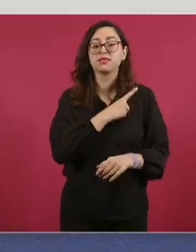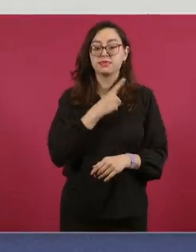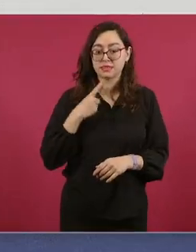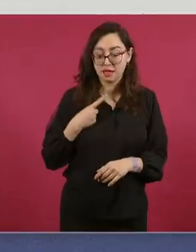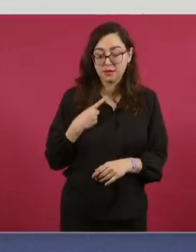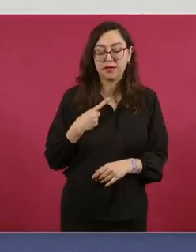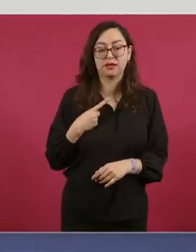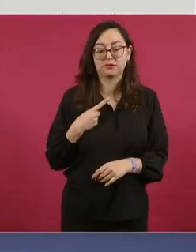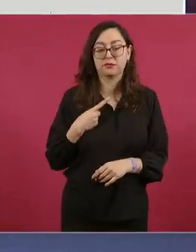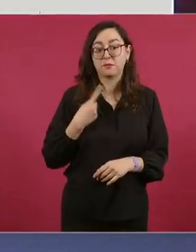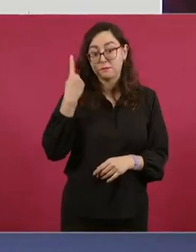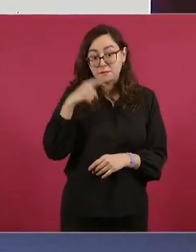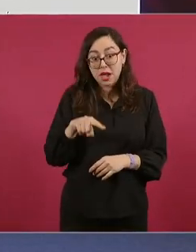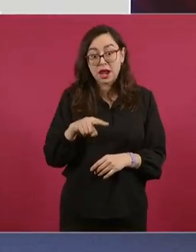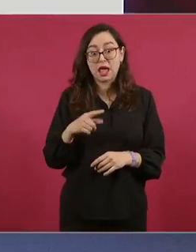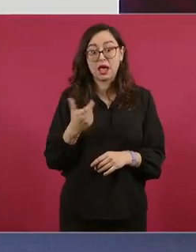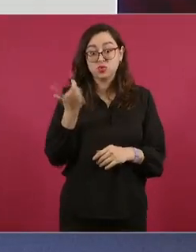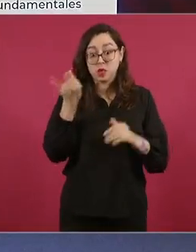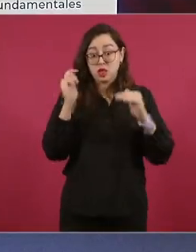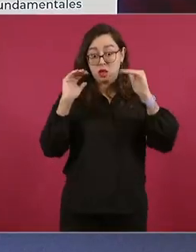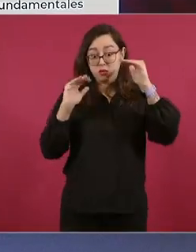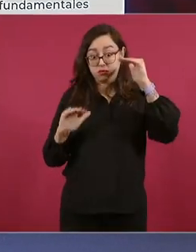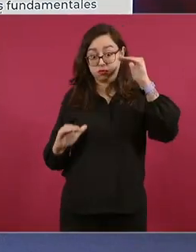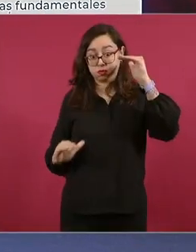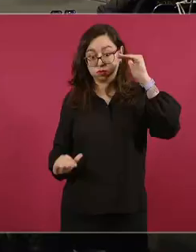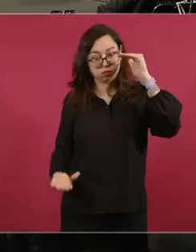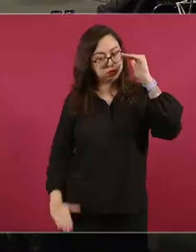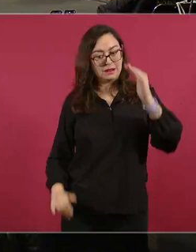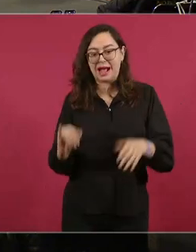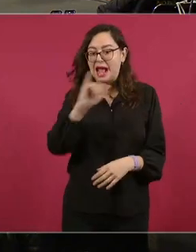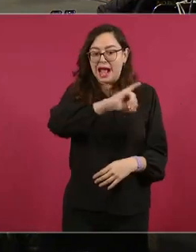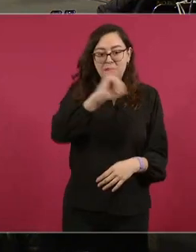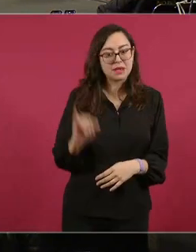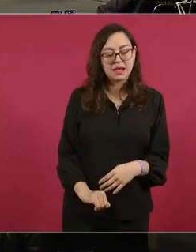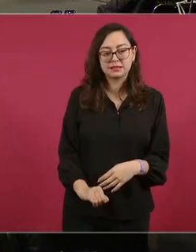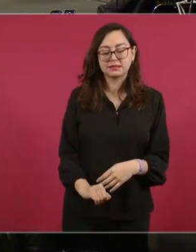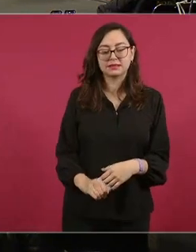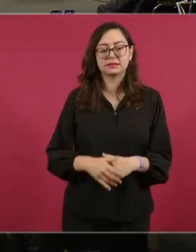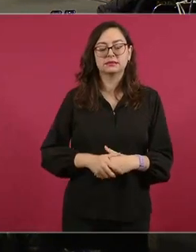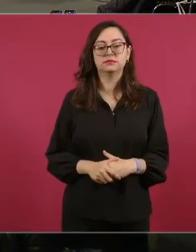Esto, otra, la anterior,